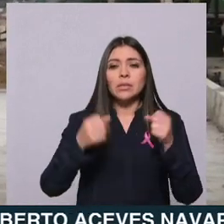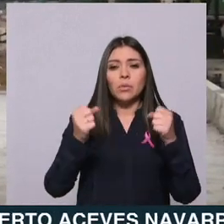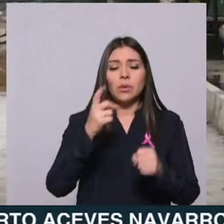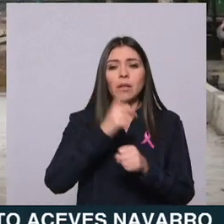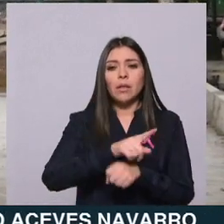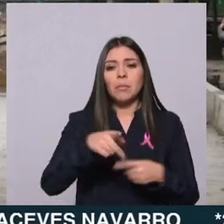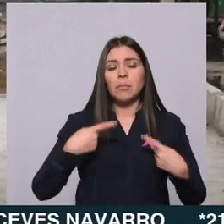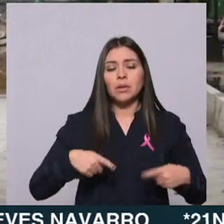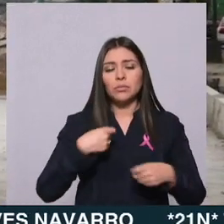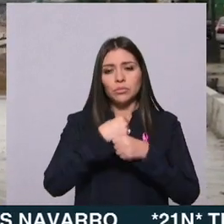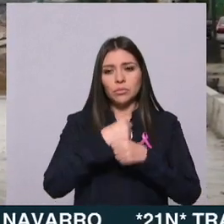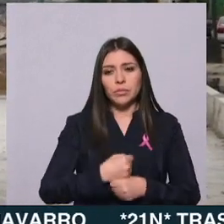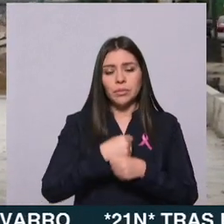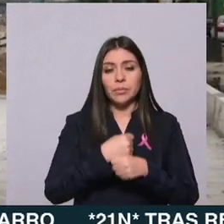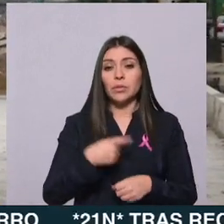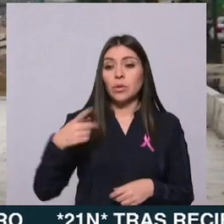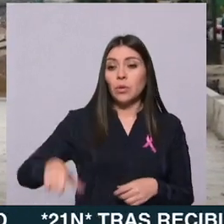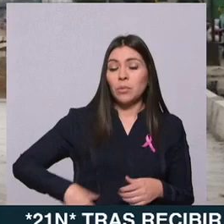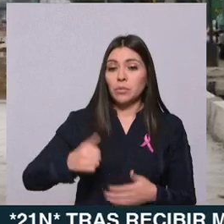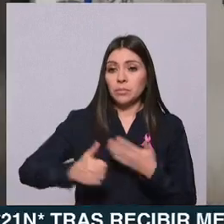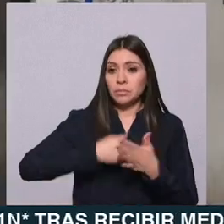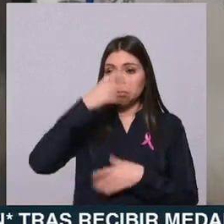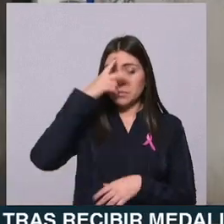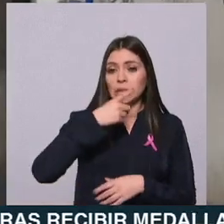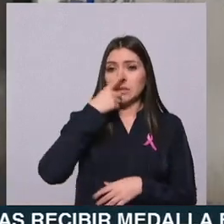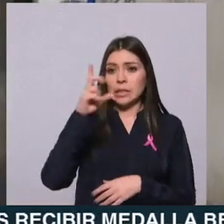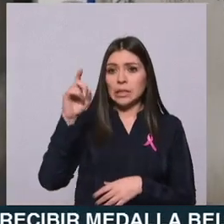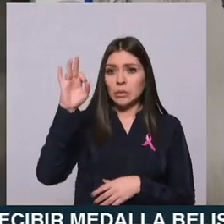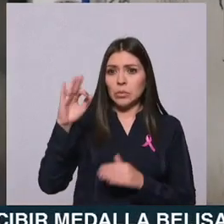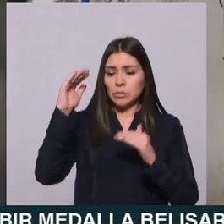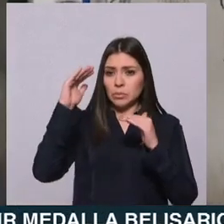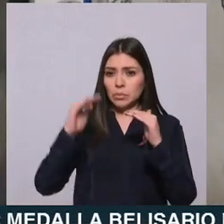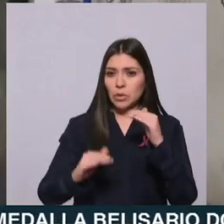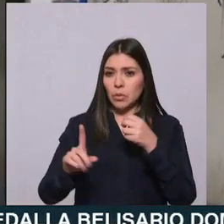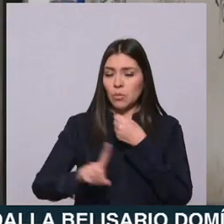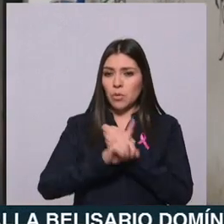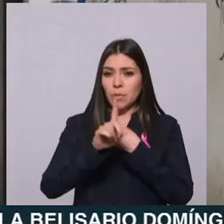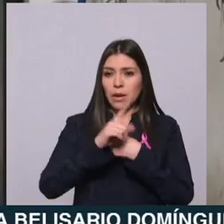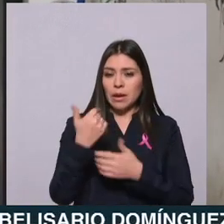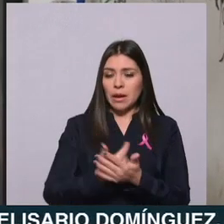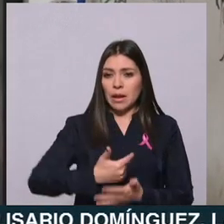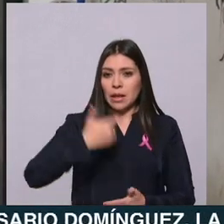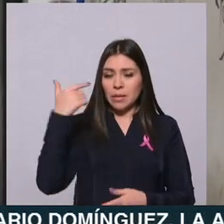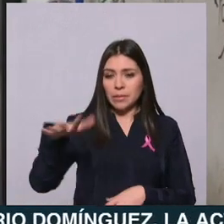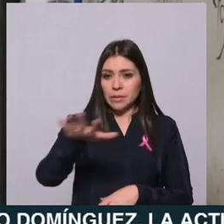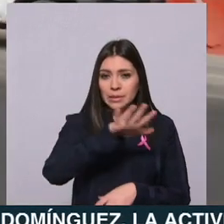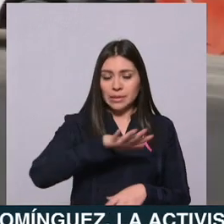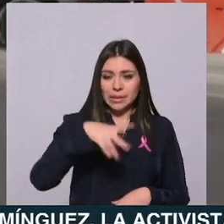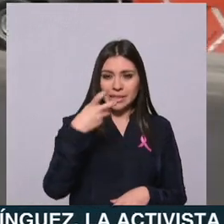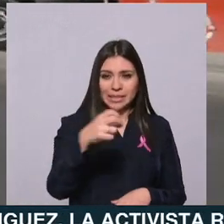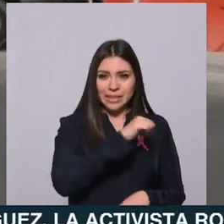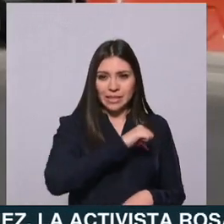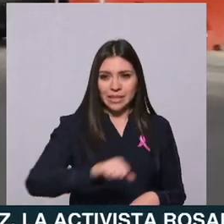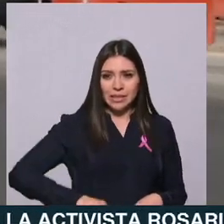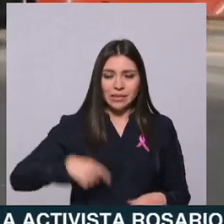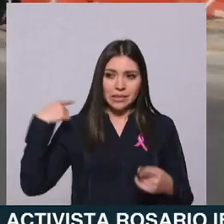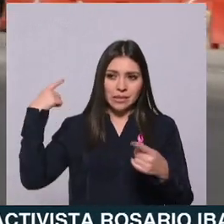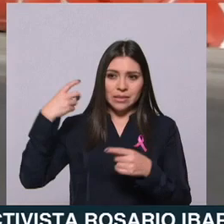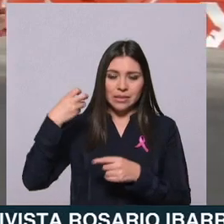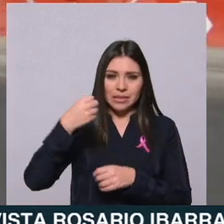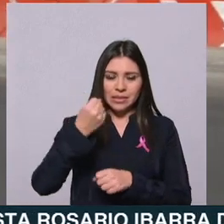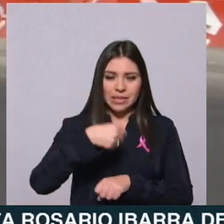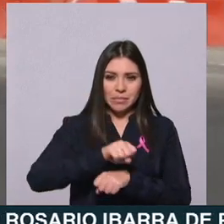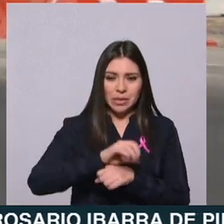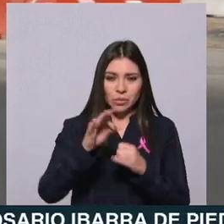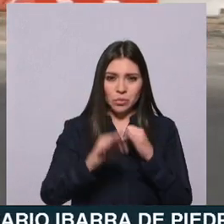de que el gobierno de la Ciudad de México reportó una baja del 30% en delitos de alto impacto en la alcaldía en las últimas semanas, los vecinos de Venustiano